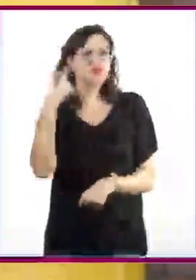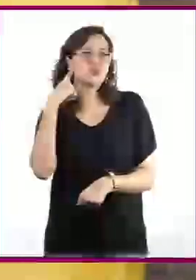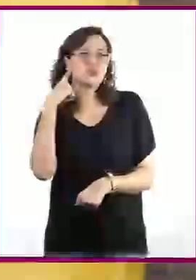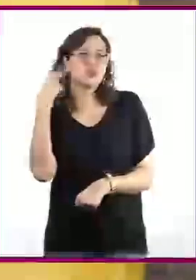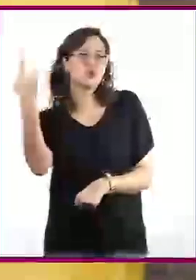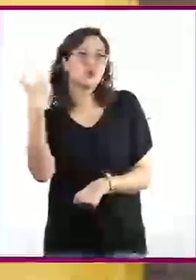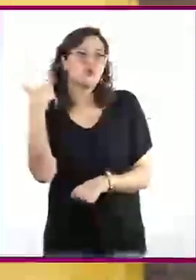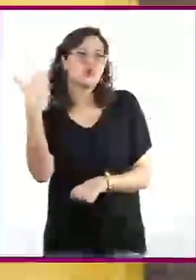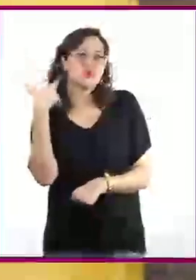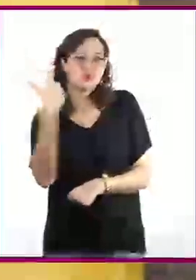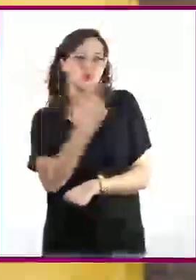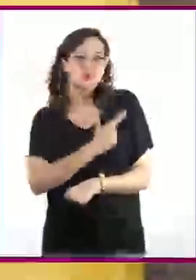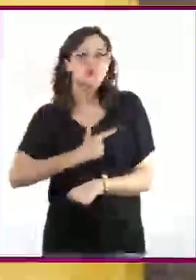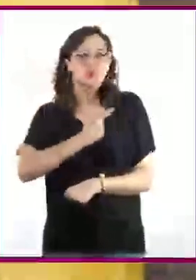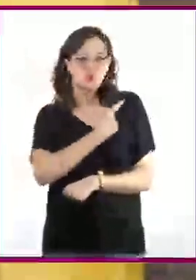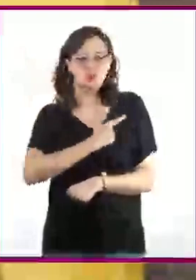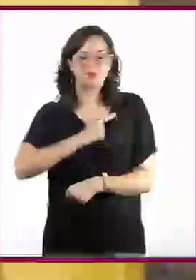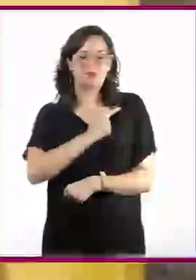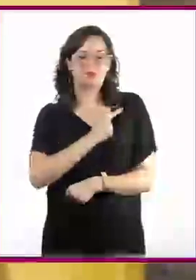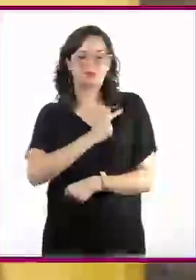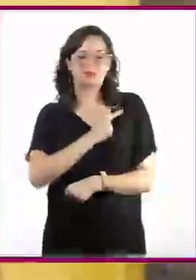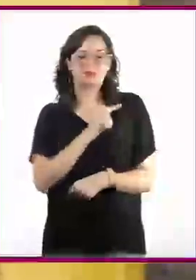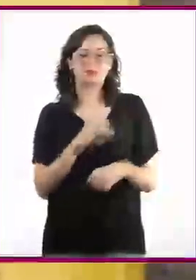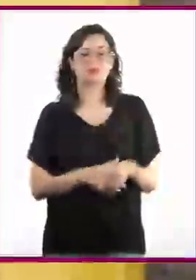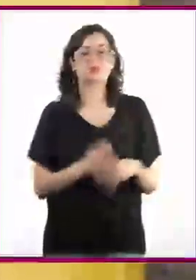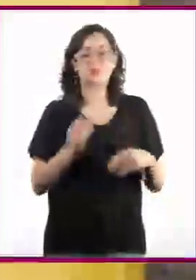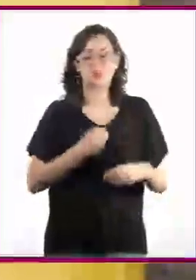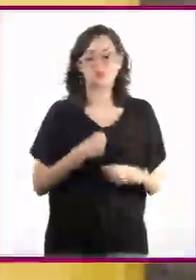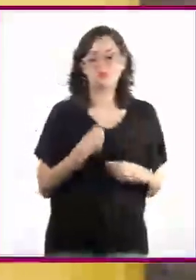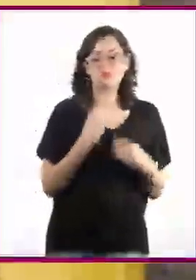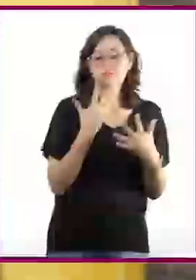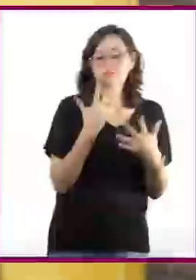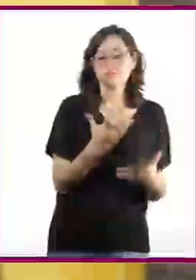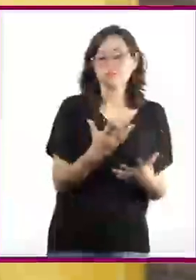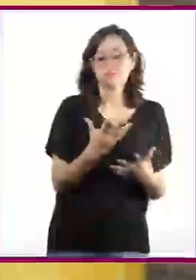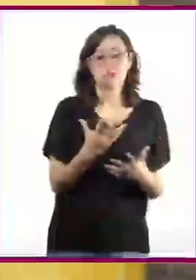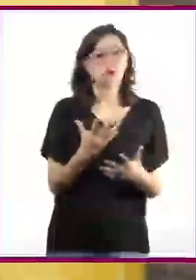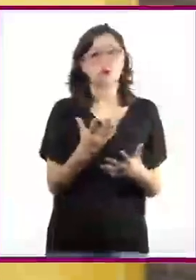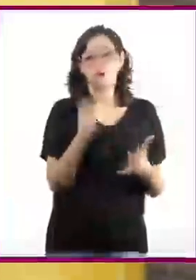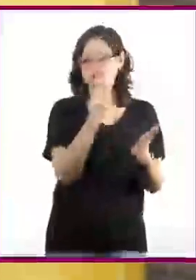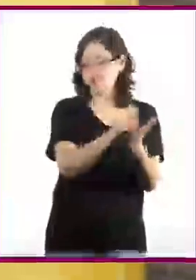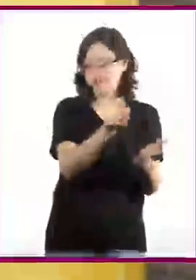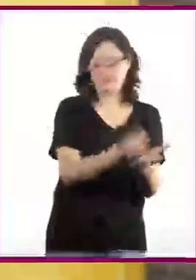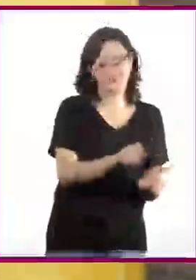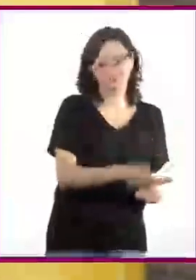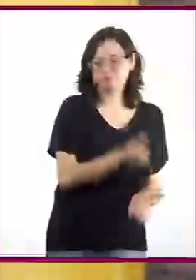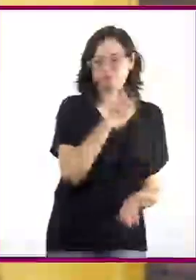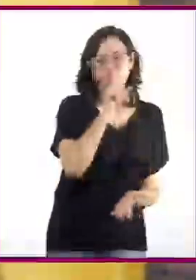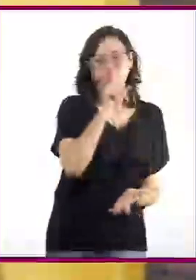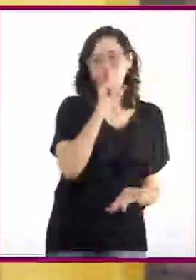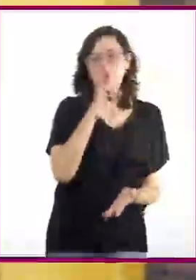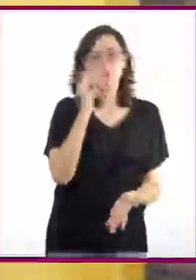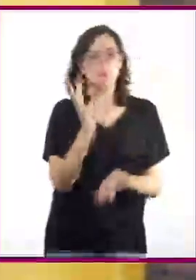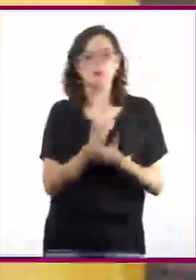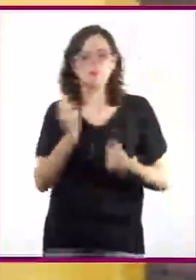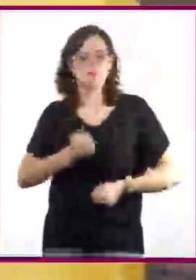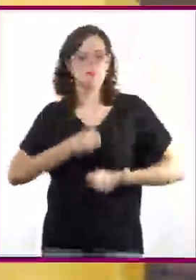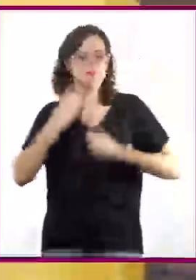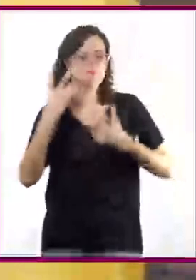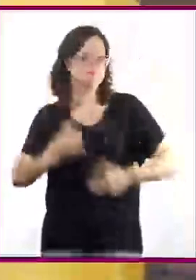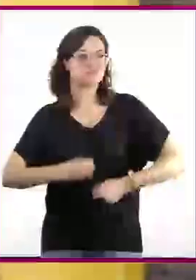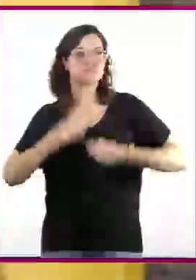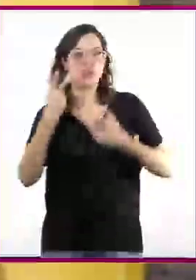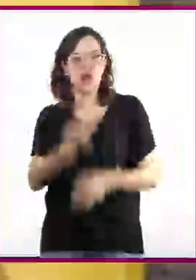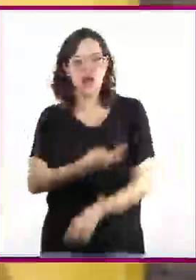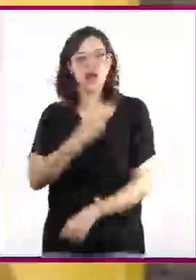tiene. Acuérdate que al principio la poesía era totalmente sonora. Era un recurso para fijar en la